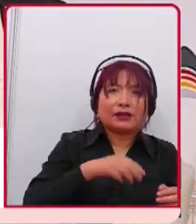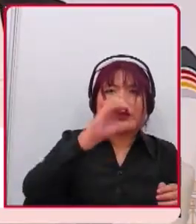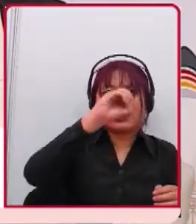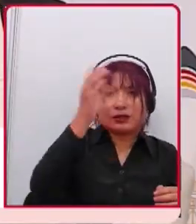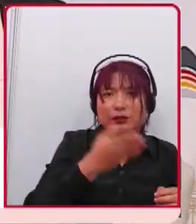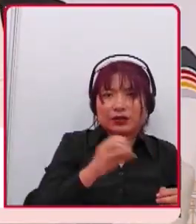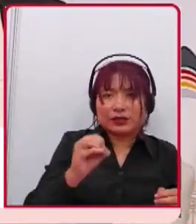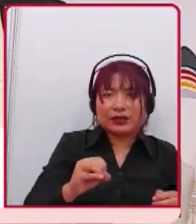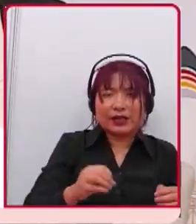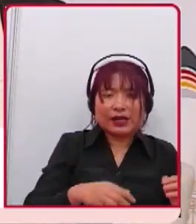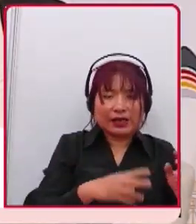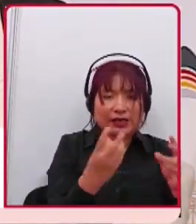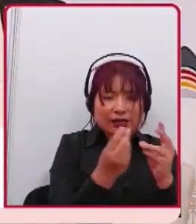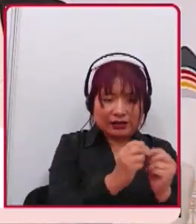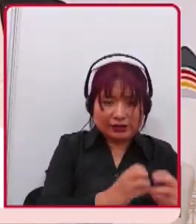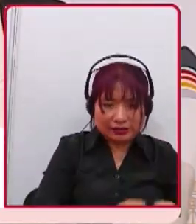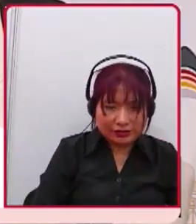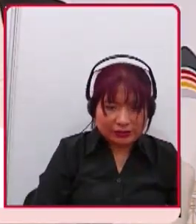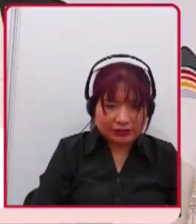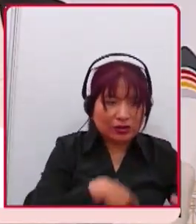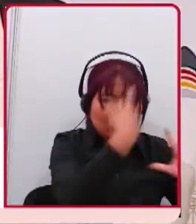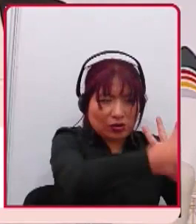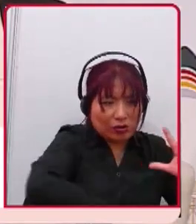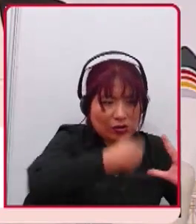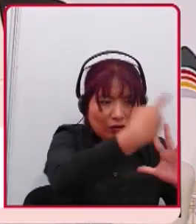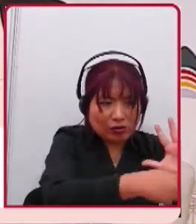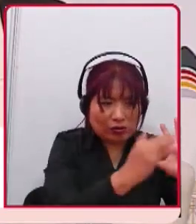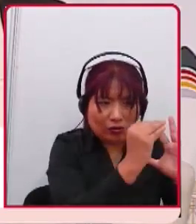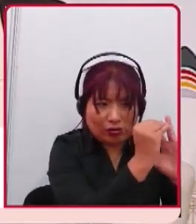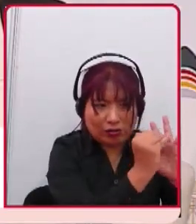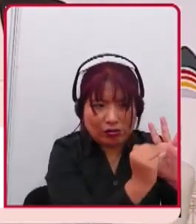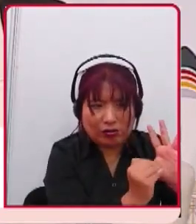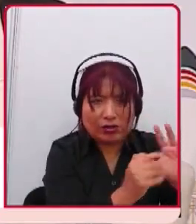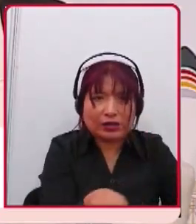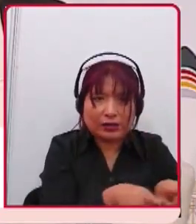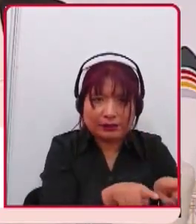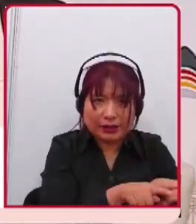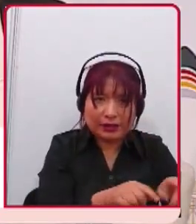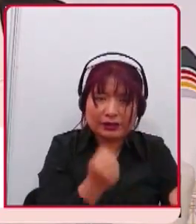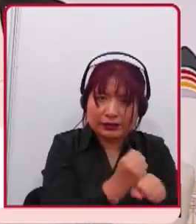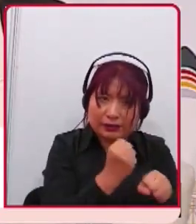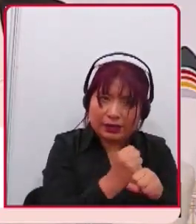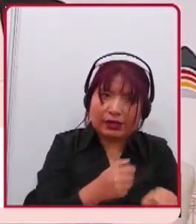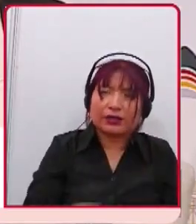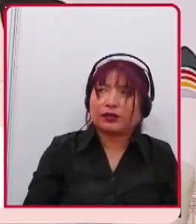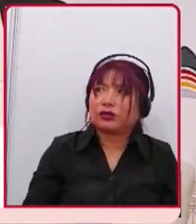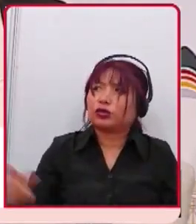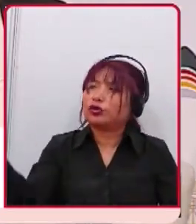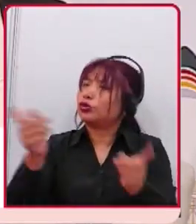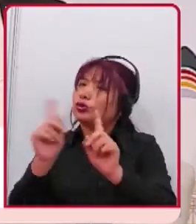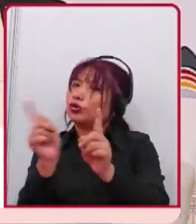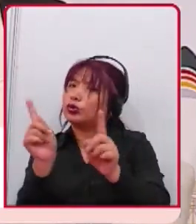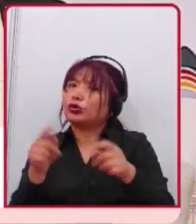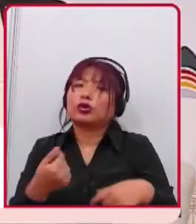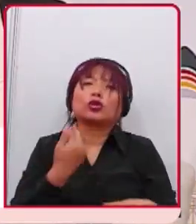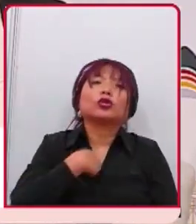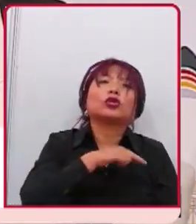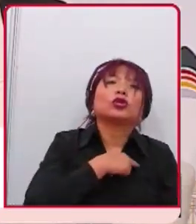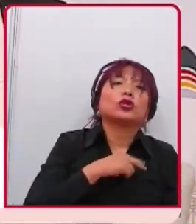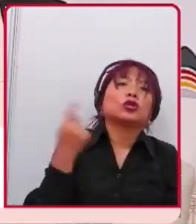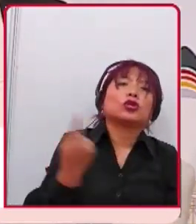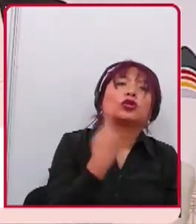estás bajando la alimentación al molino. ¿Ocurre eso? ¿Establece esa correlación? No necesariamente. Lo que incrementamos es el flujo de